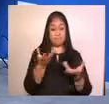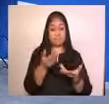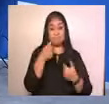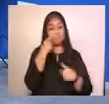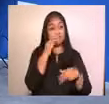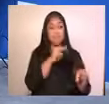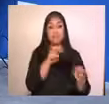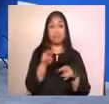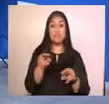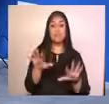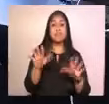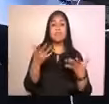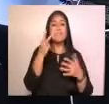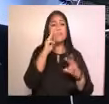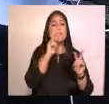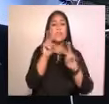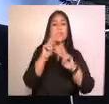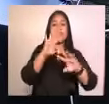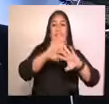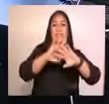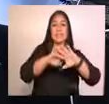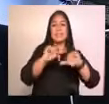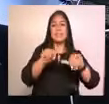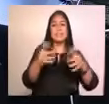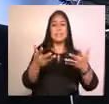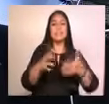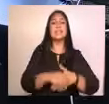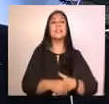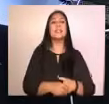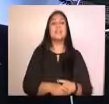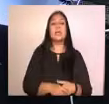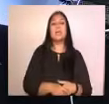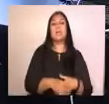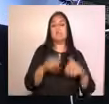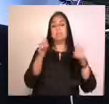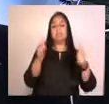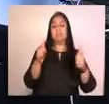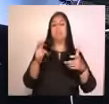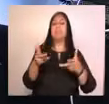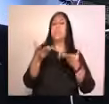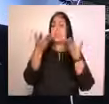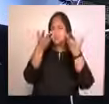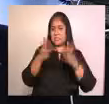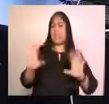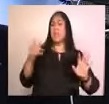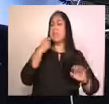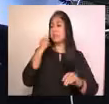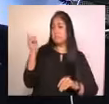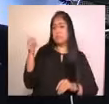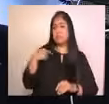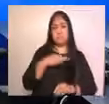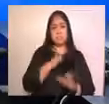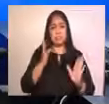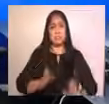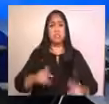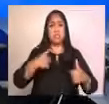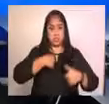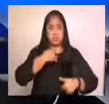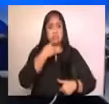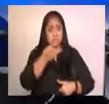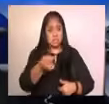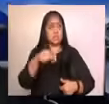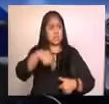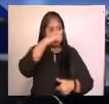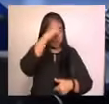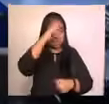este nuevo centro carcelario. Muchas gracias. Bueno, creo que ya lo hemos hablado, lo ha dicho el ministro, lo he dicho yo. Este es un trabajo notable